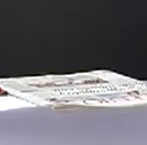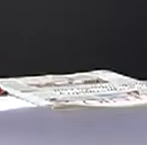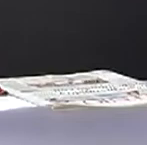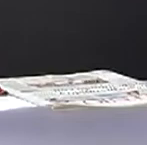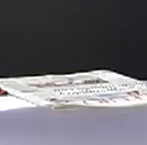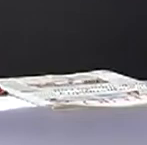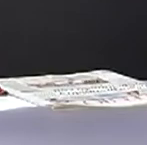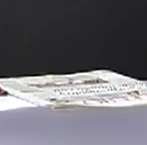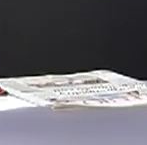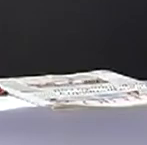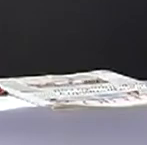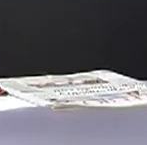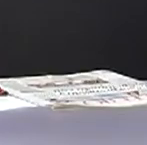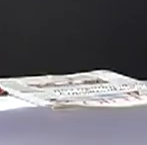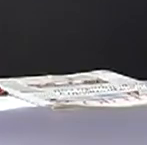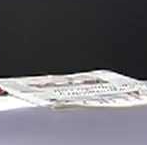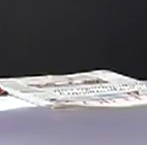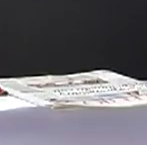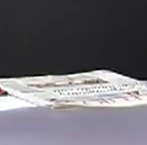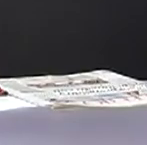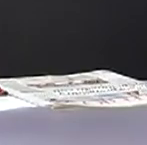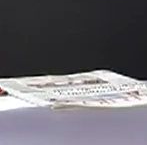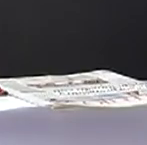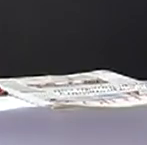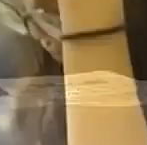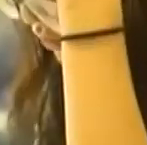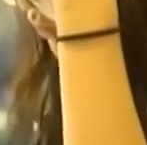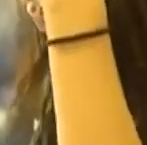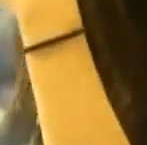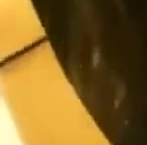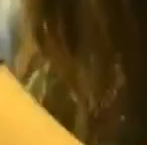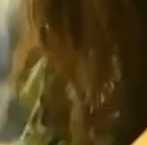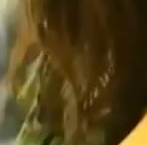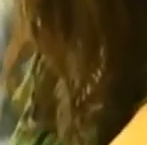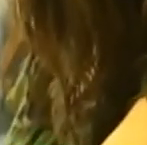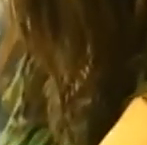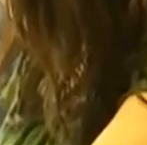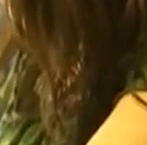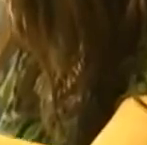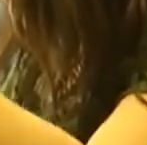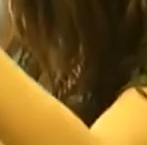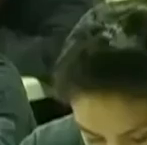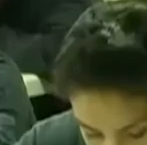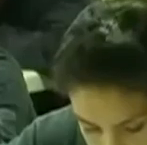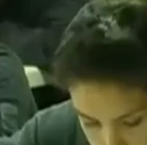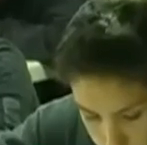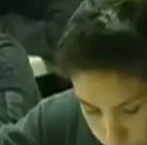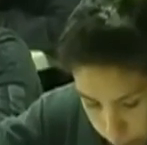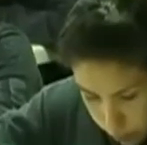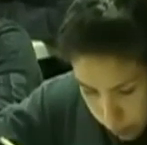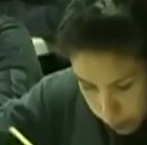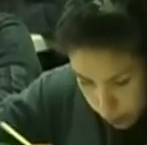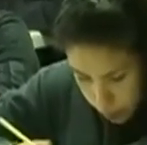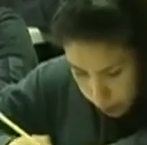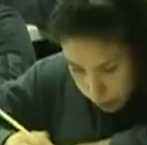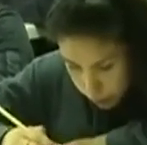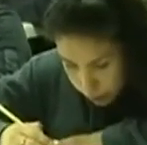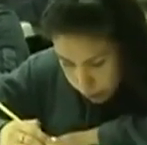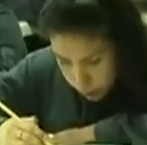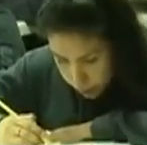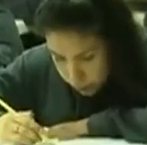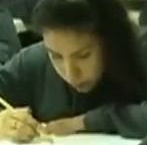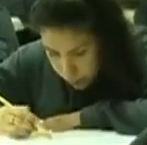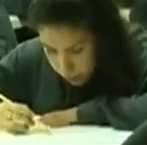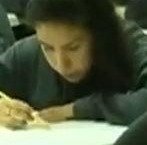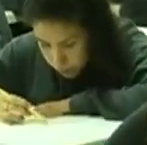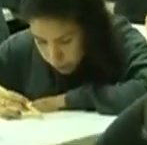La Secretaría de Educación Pública informó que terminó la primera fase que corresponde al regreso a clases en la Ciudad de México, Guerrero, Hidalgo,